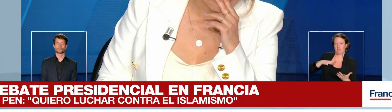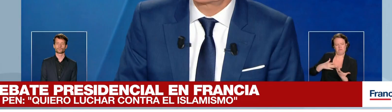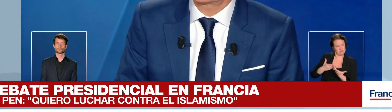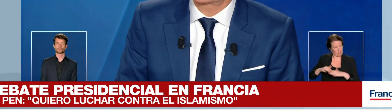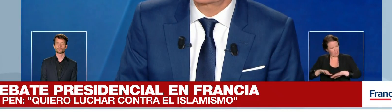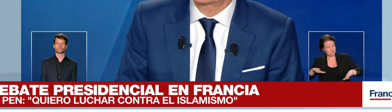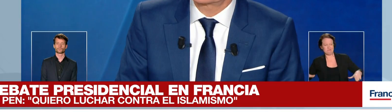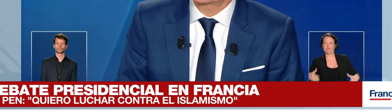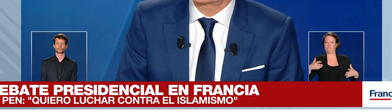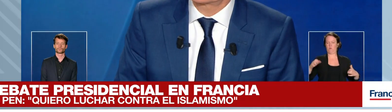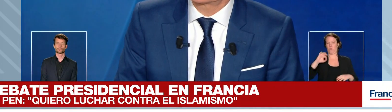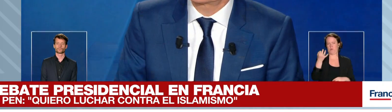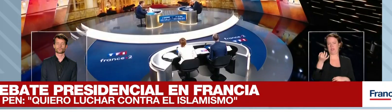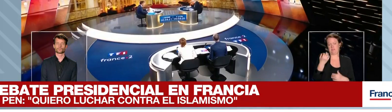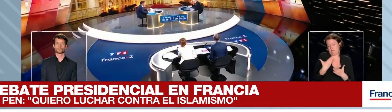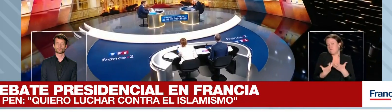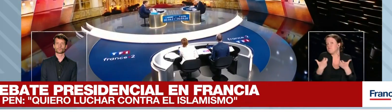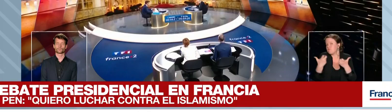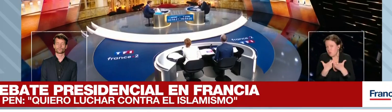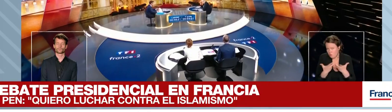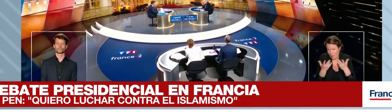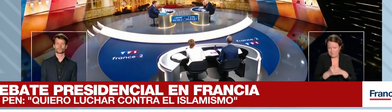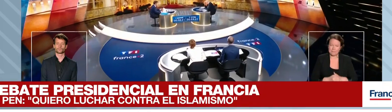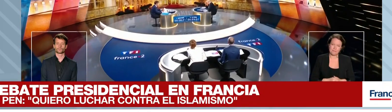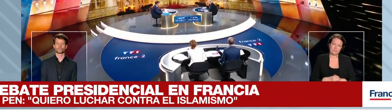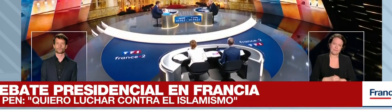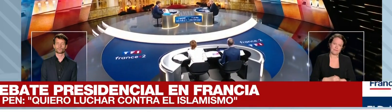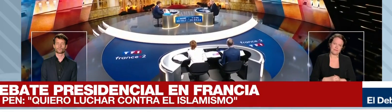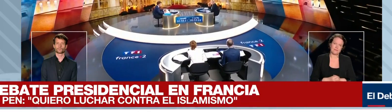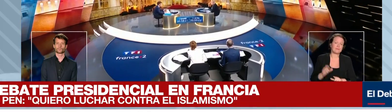avergonzada. Por ejemplo, quiero hacer notar que hay